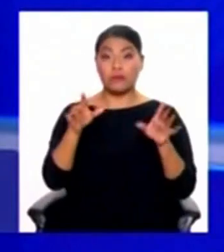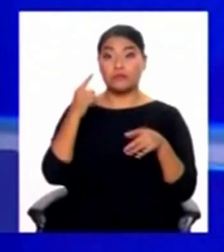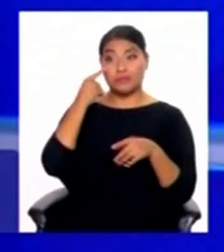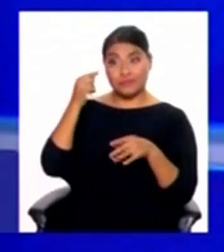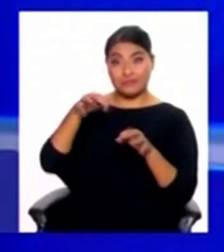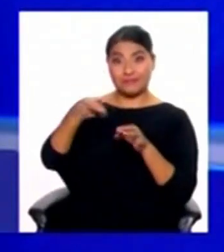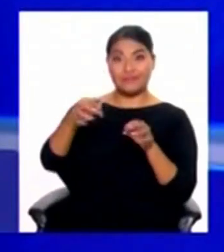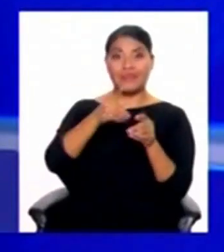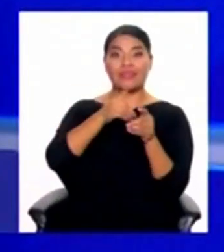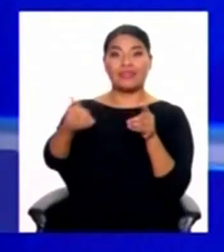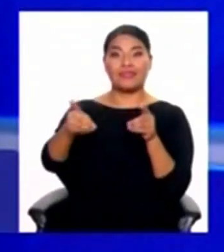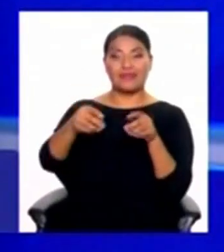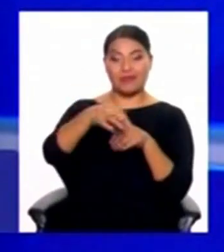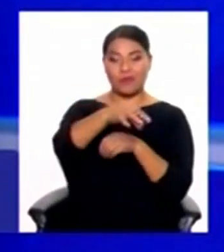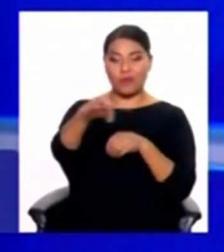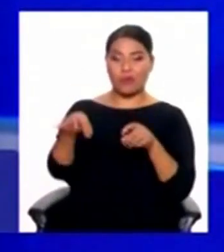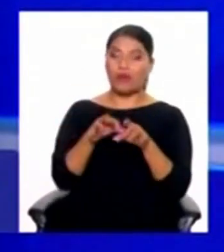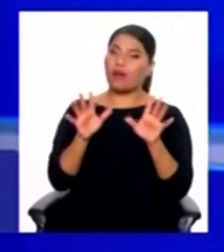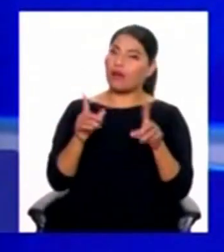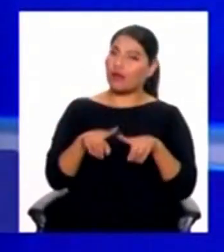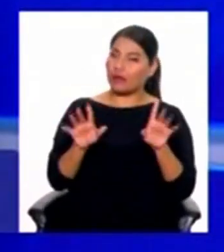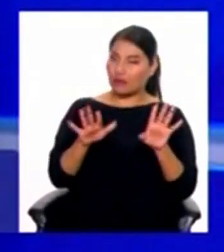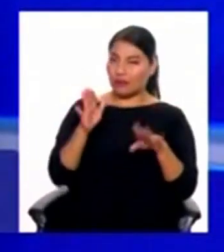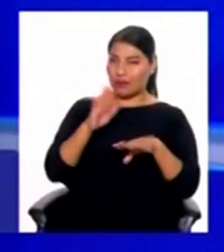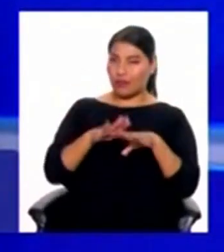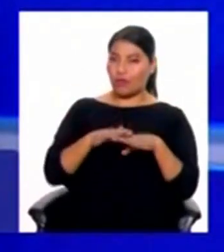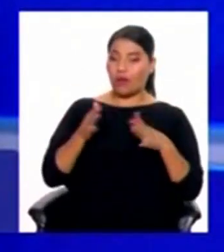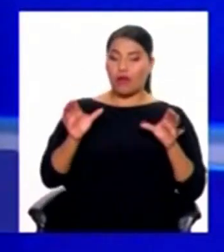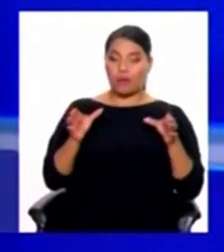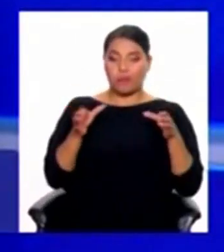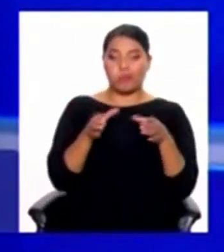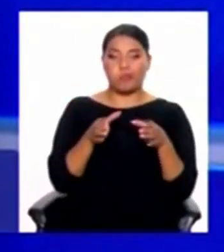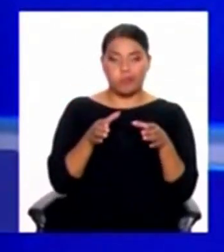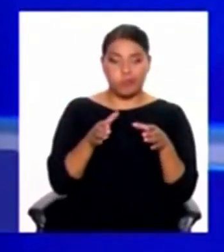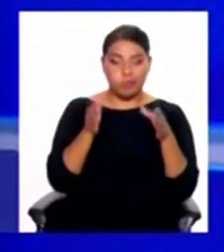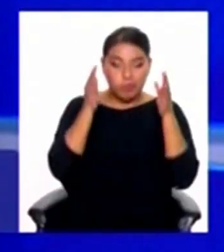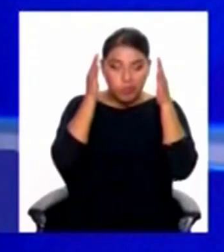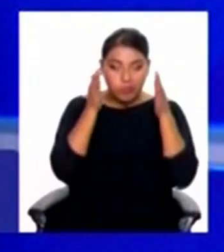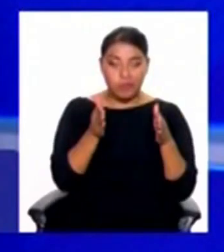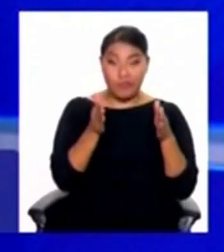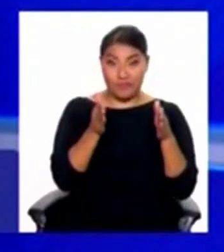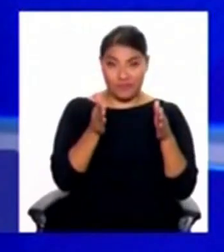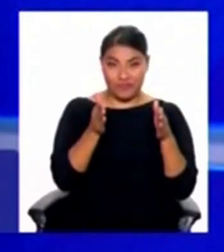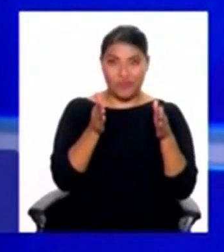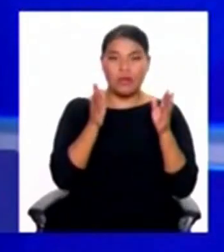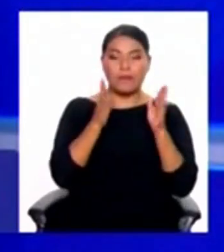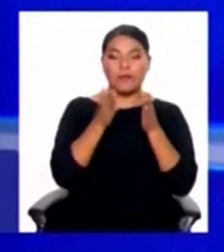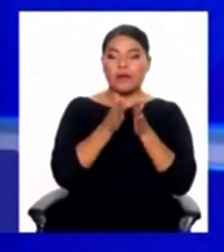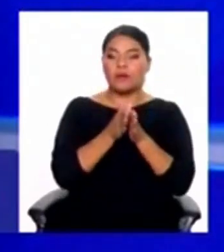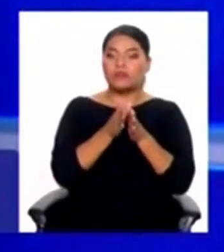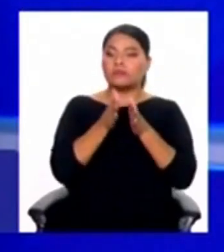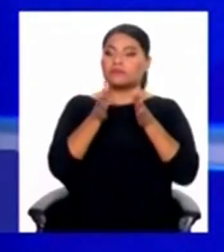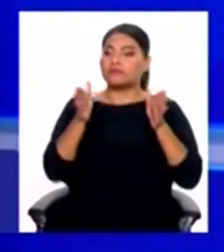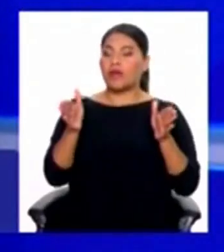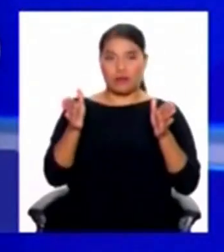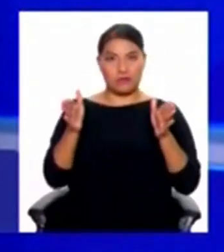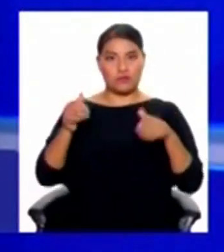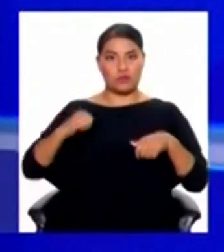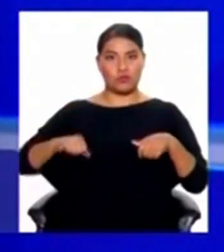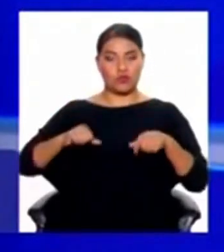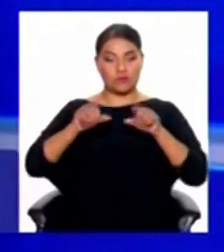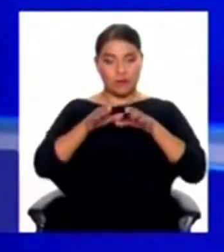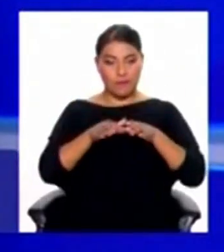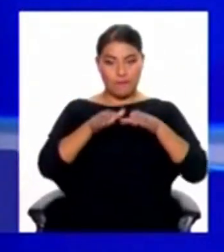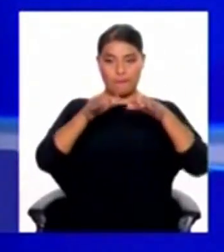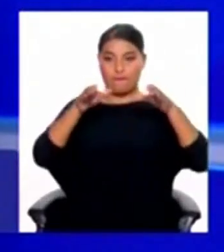del distrito, por ejemplo, la mirada es muy del vecino, es la mirada del barrio. Si tú te vas a una mirada de la provincia, la mirada